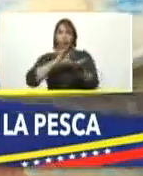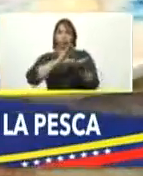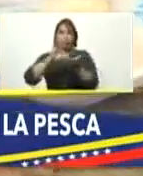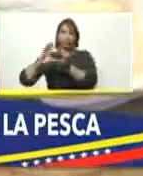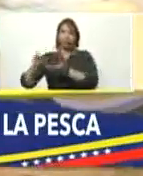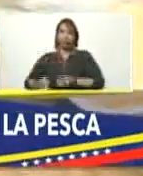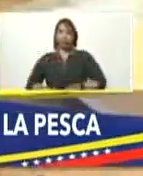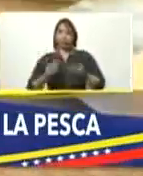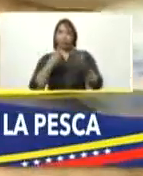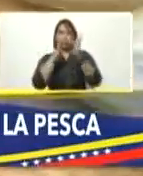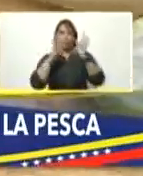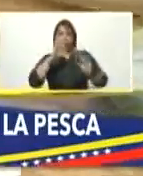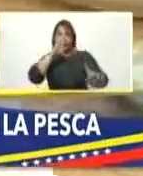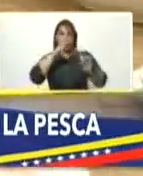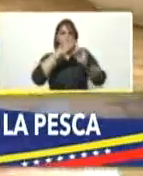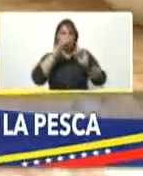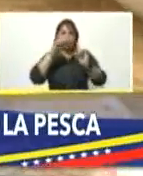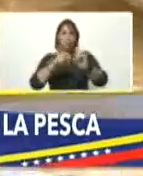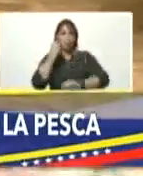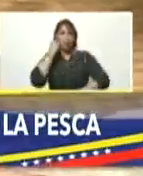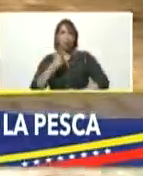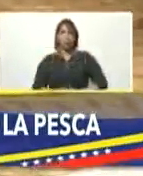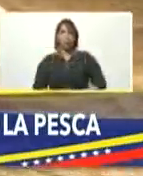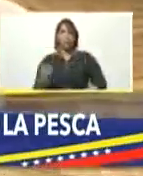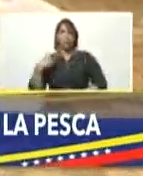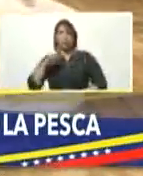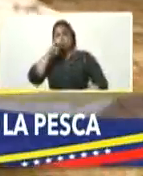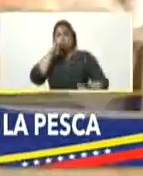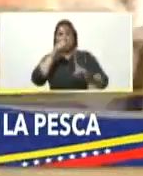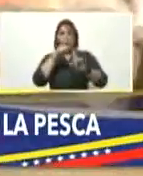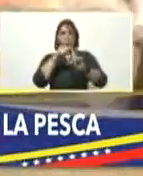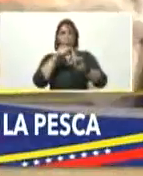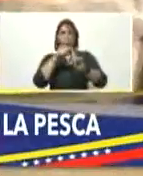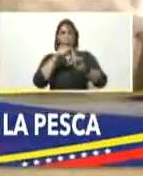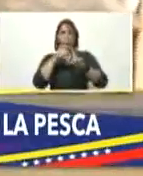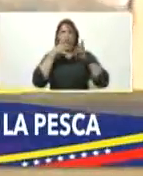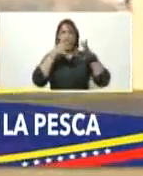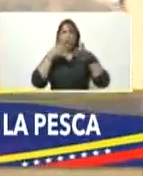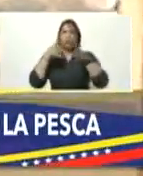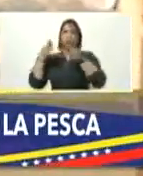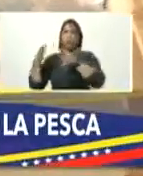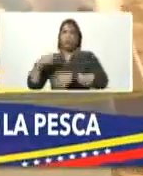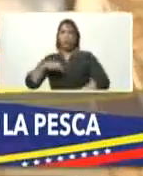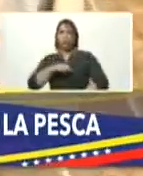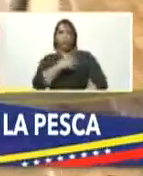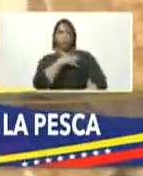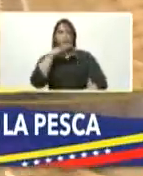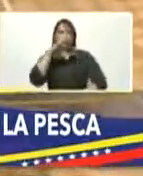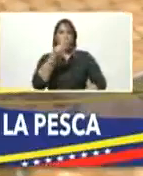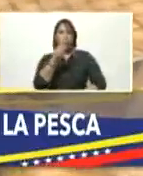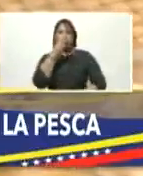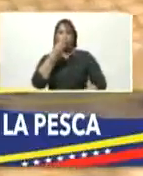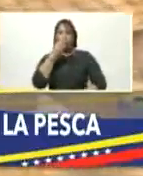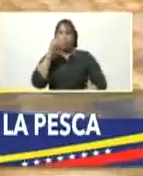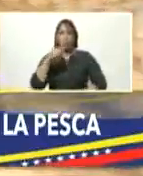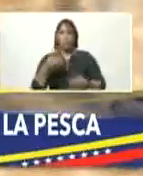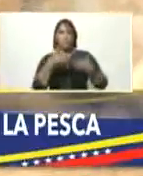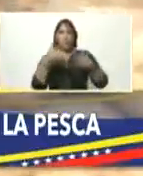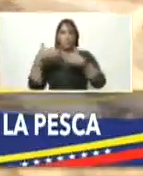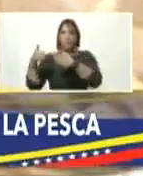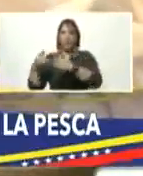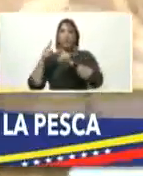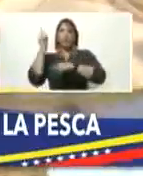dando de manera directa a estas mujeres tiene por objetivo fomentar nuestra soberanía alimentaria, garantizarla,